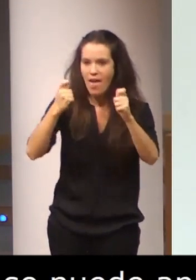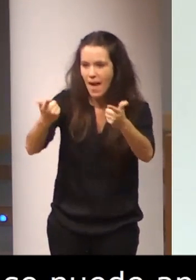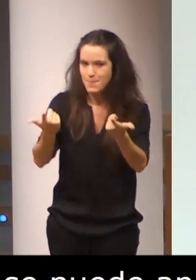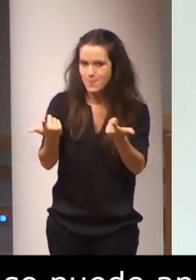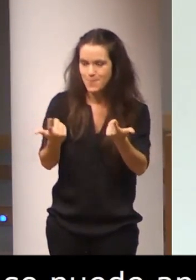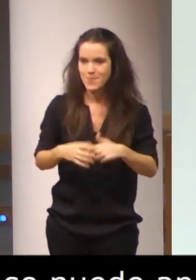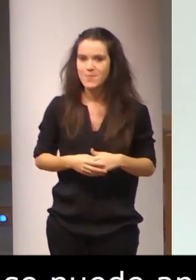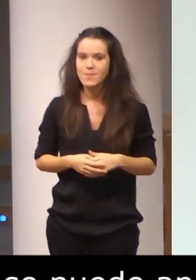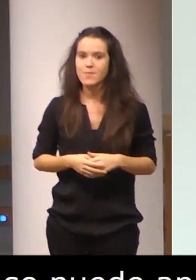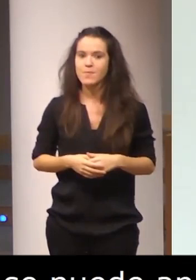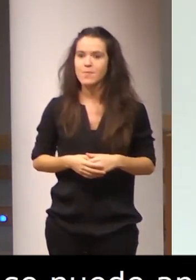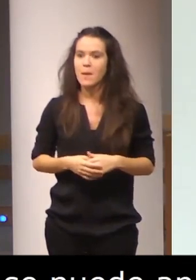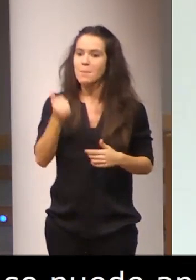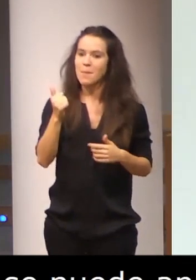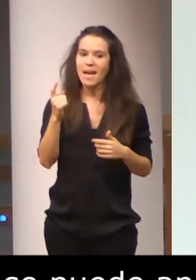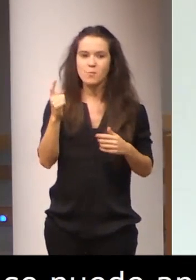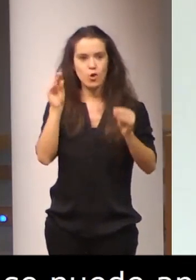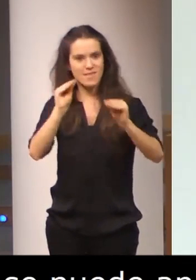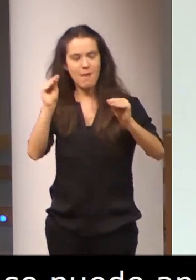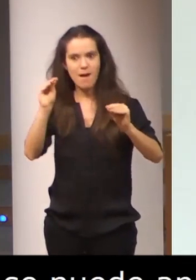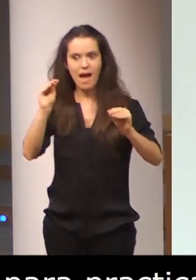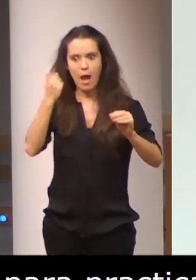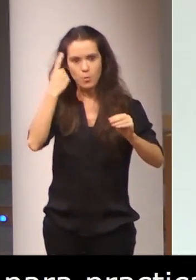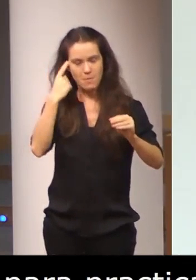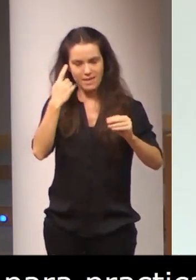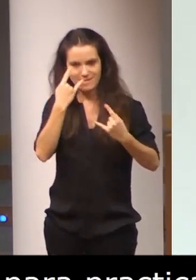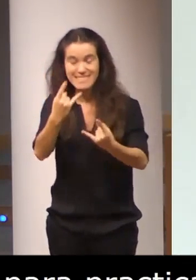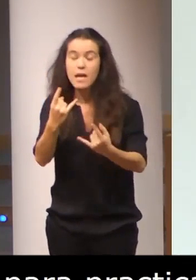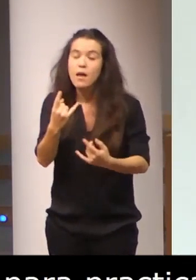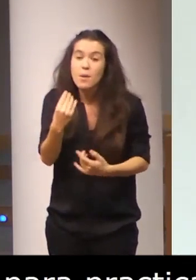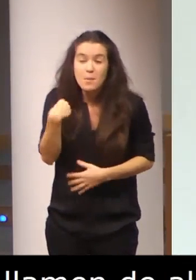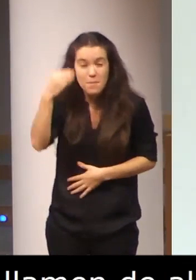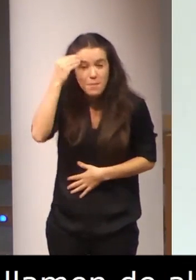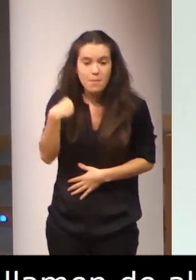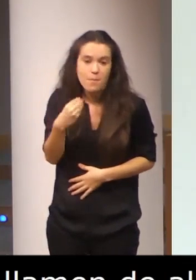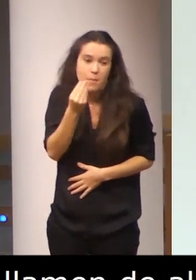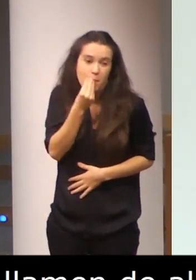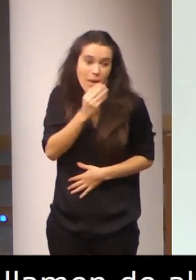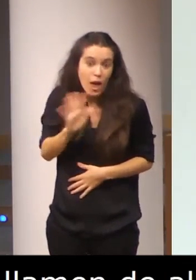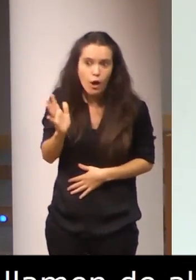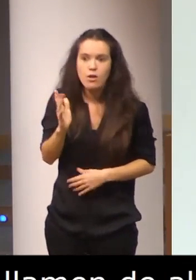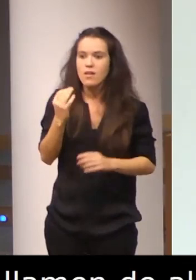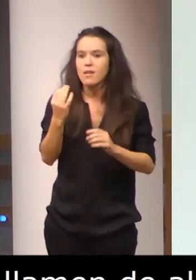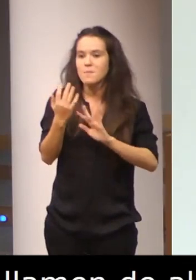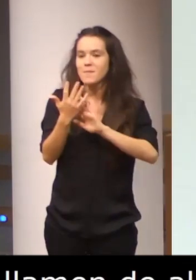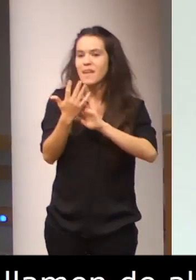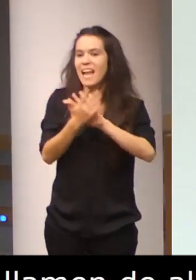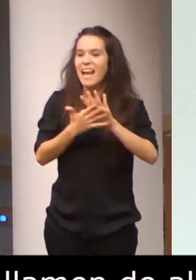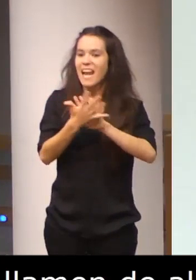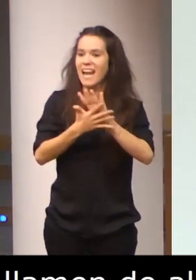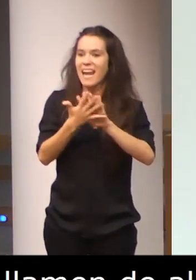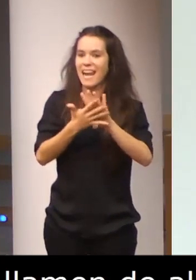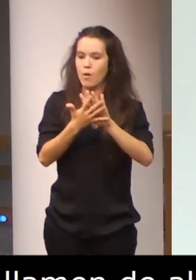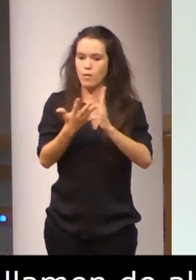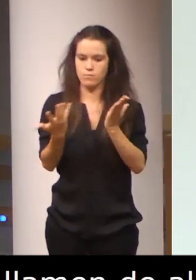que llamen de alguna manera a los alumnos. Lo ideal sería que la lengua de signos se instaurara, se